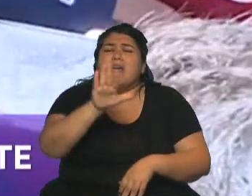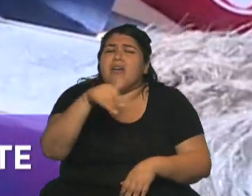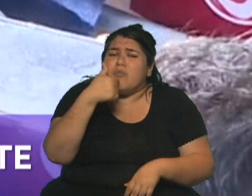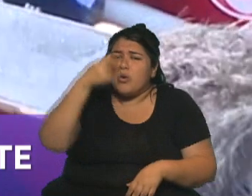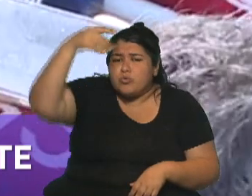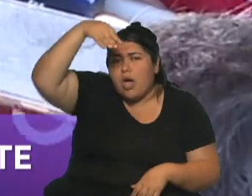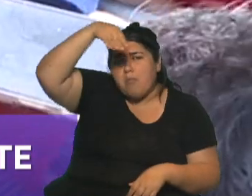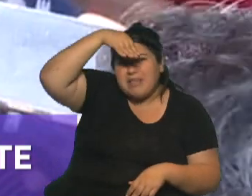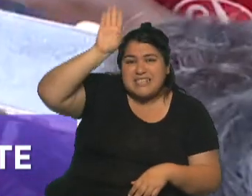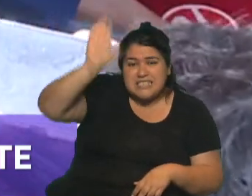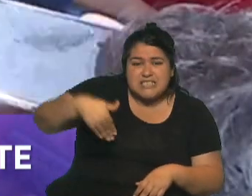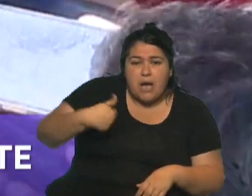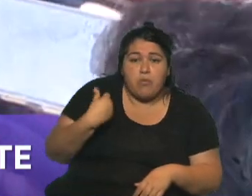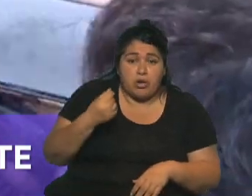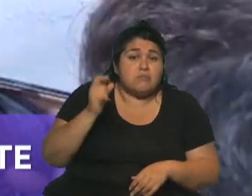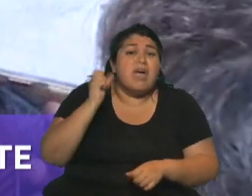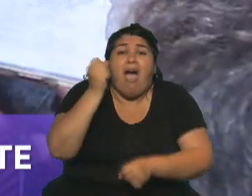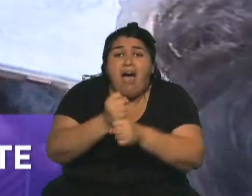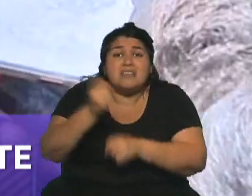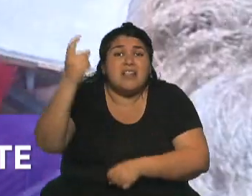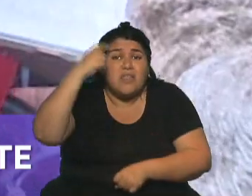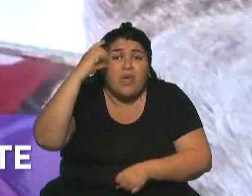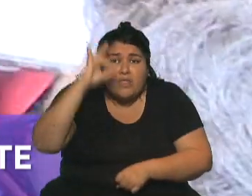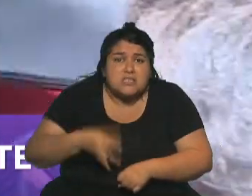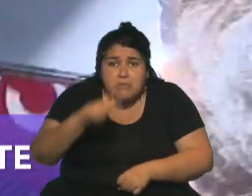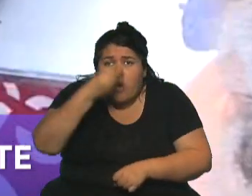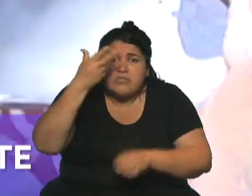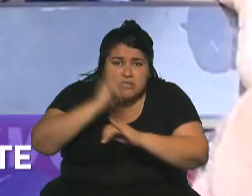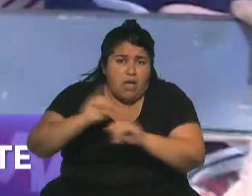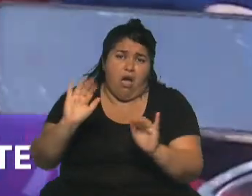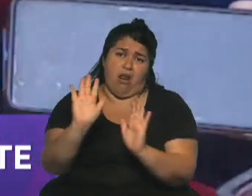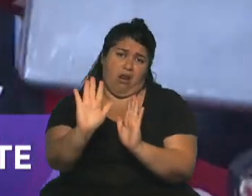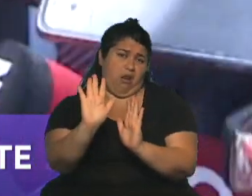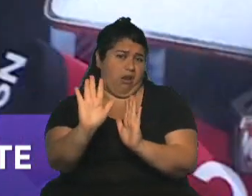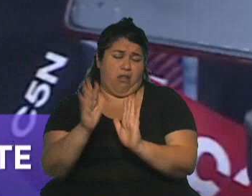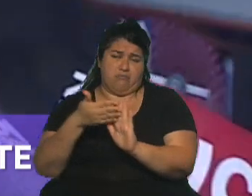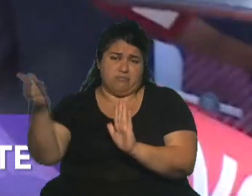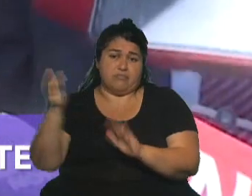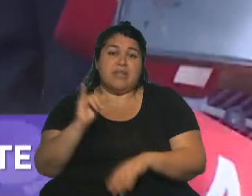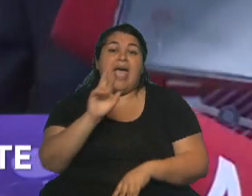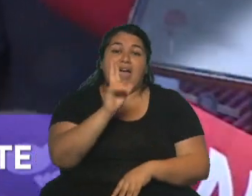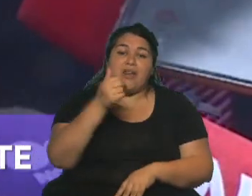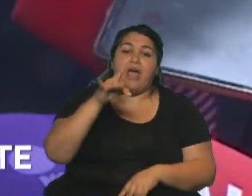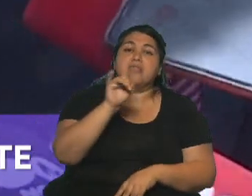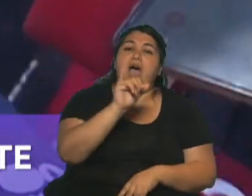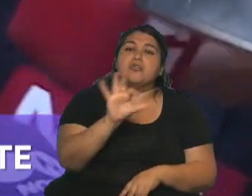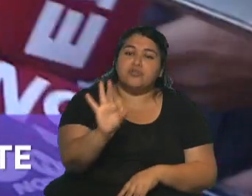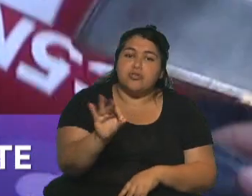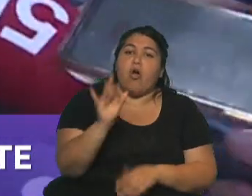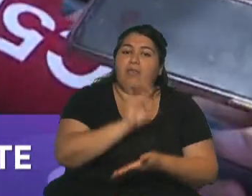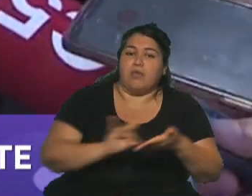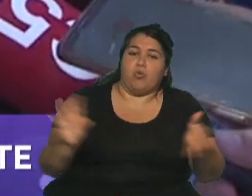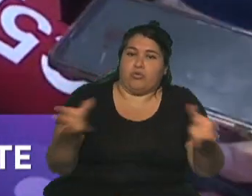cumplir hemos dicho di puede ser que que Florencio Razo se sume al equipo desde el congreso con la presidencia de